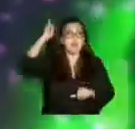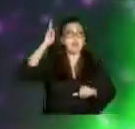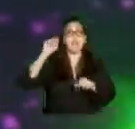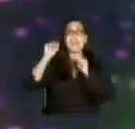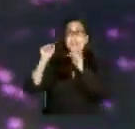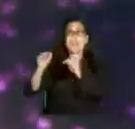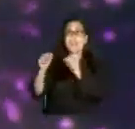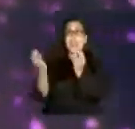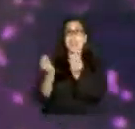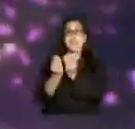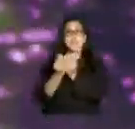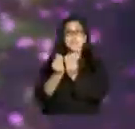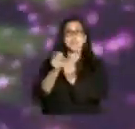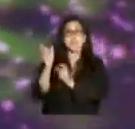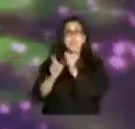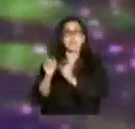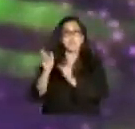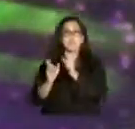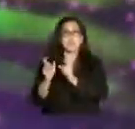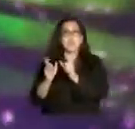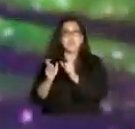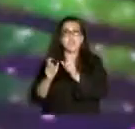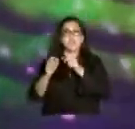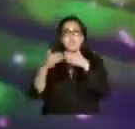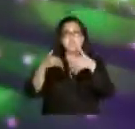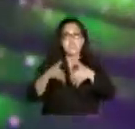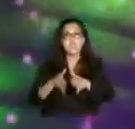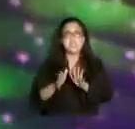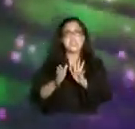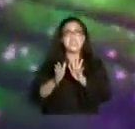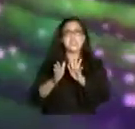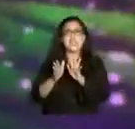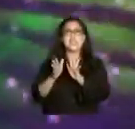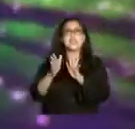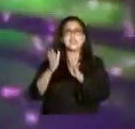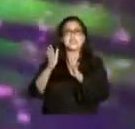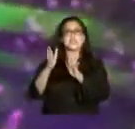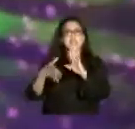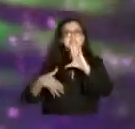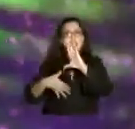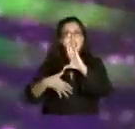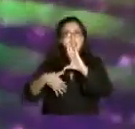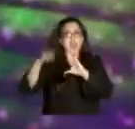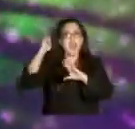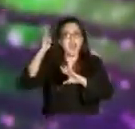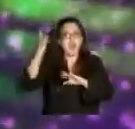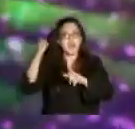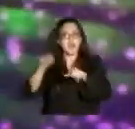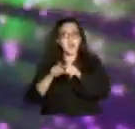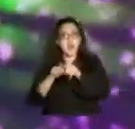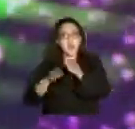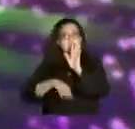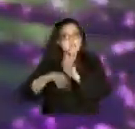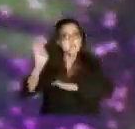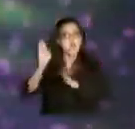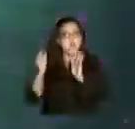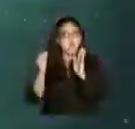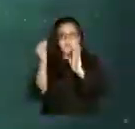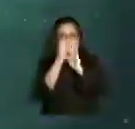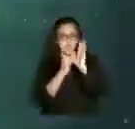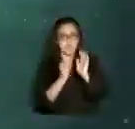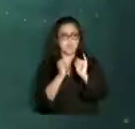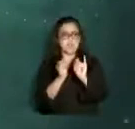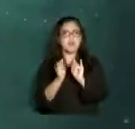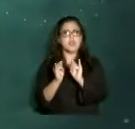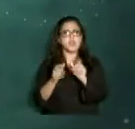ancestral nativo americano hay mayores frecuencias de cáncer de vesícula biliar. nosotros quisimos indagar acerca de